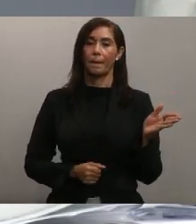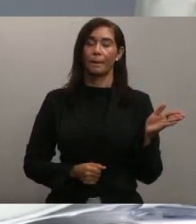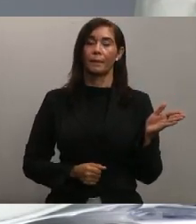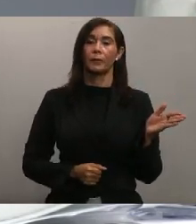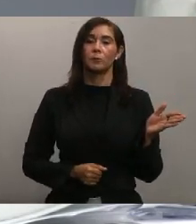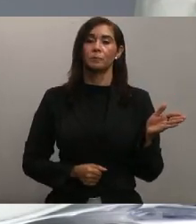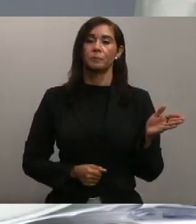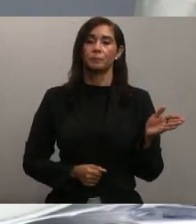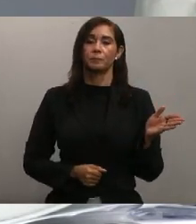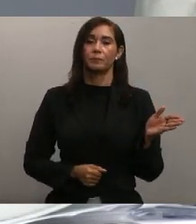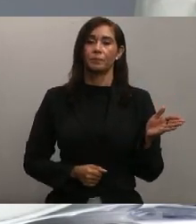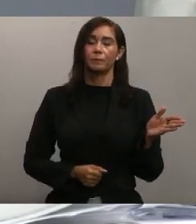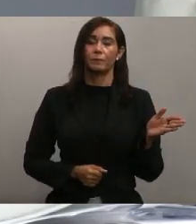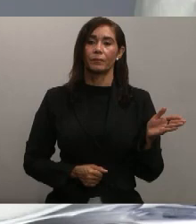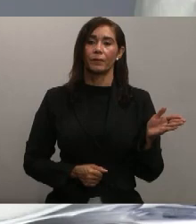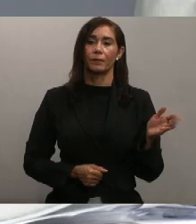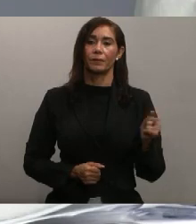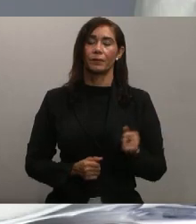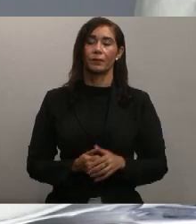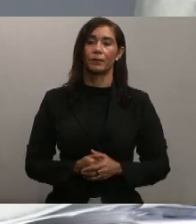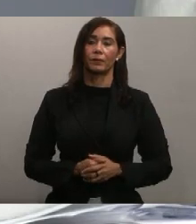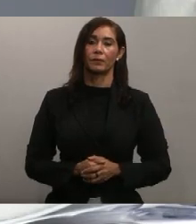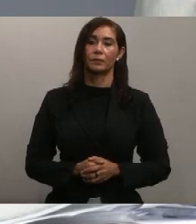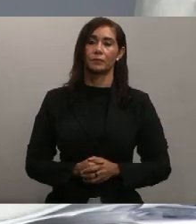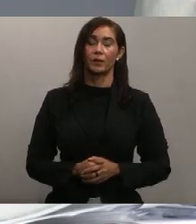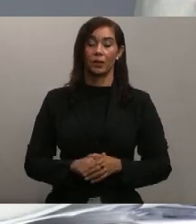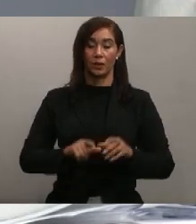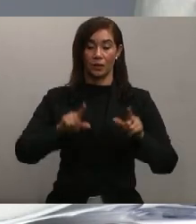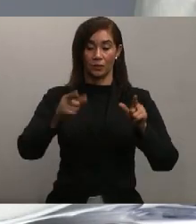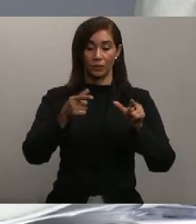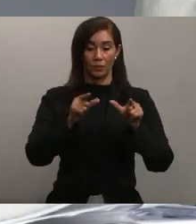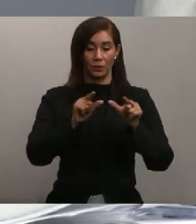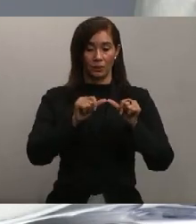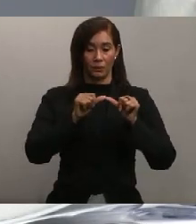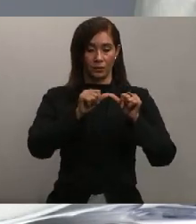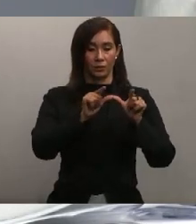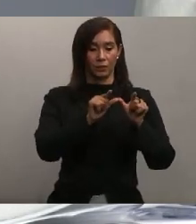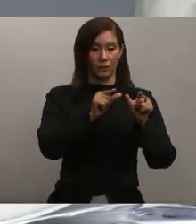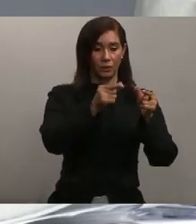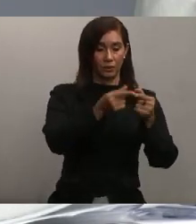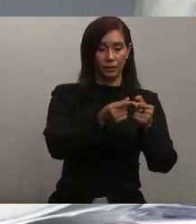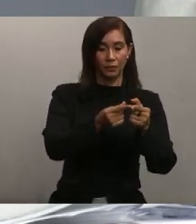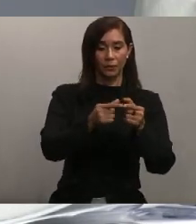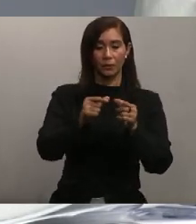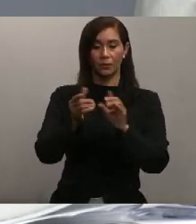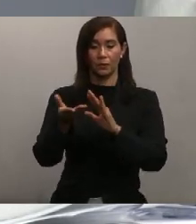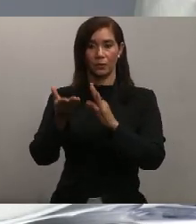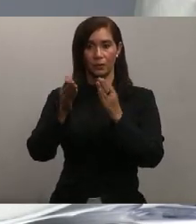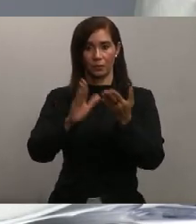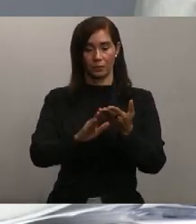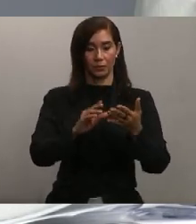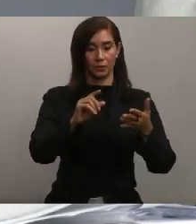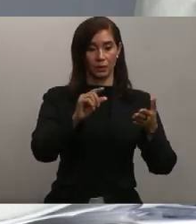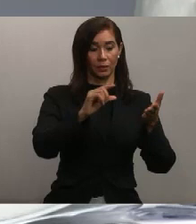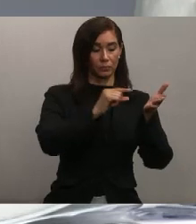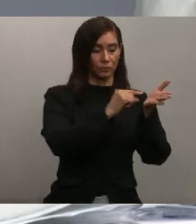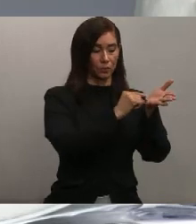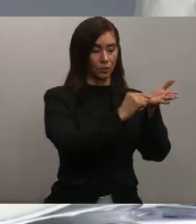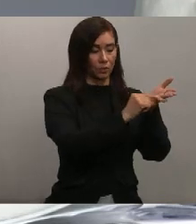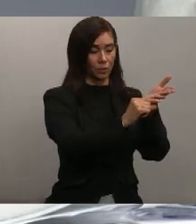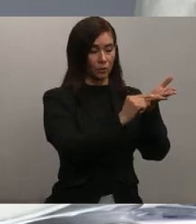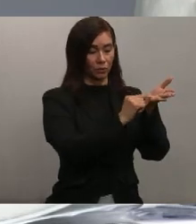de los que continúan recluidos y los fallecidos. Pero serán dos líneas que estarán